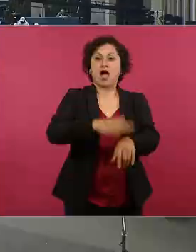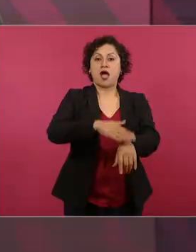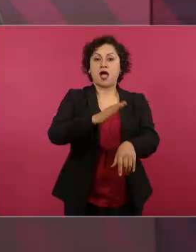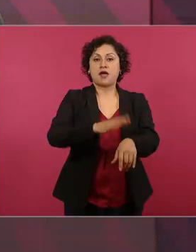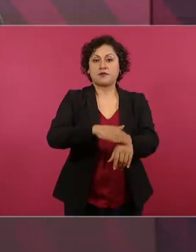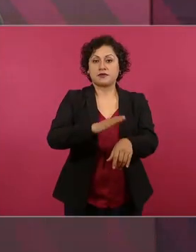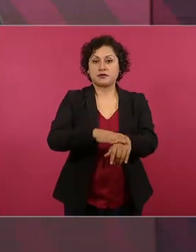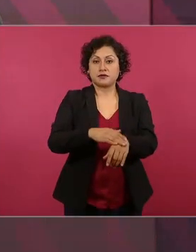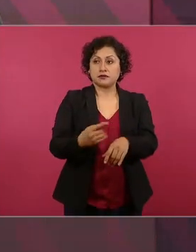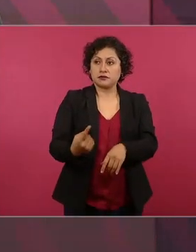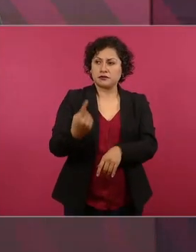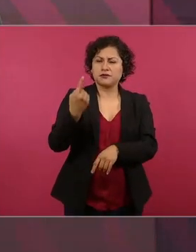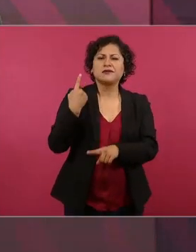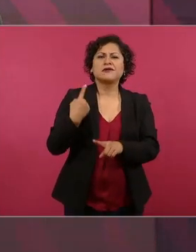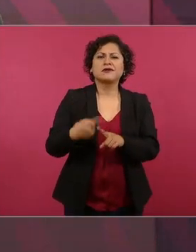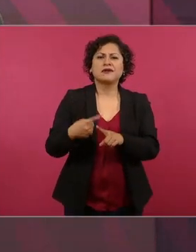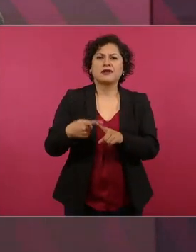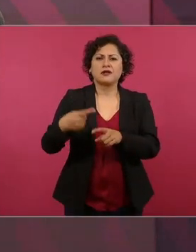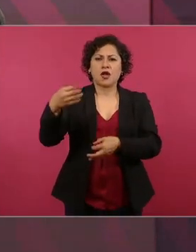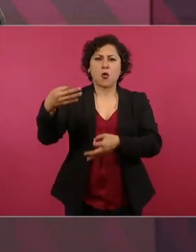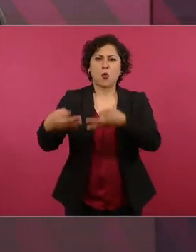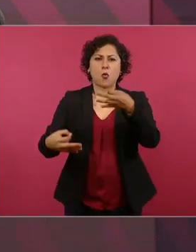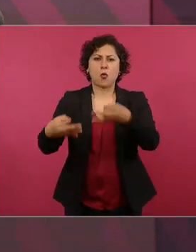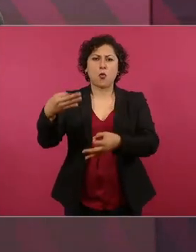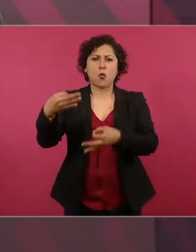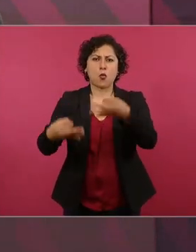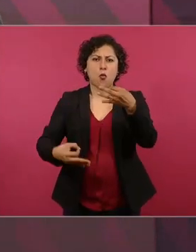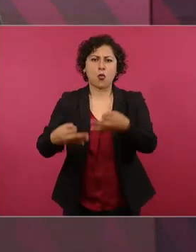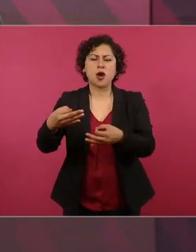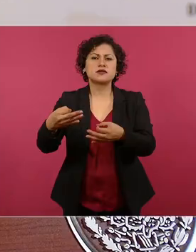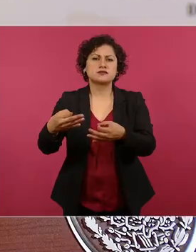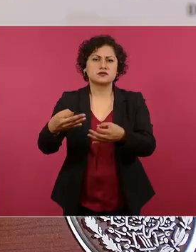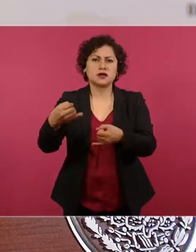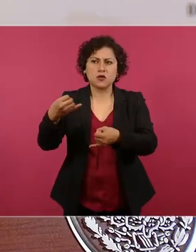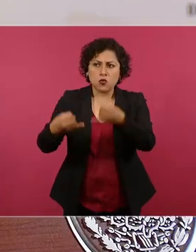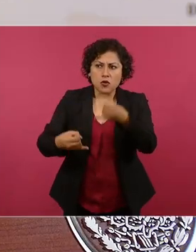un juez que se libere el sábado,